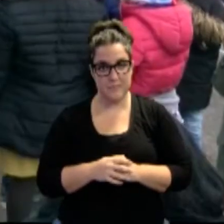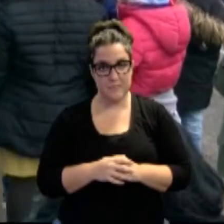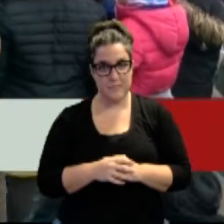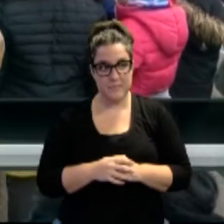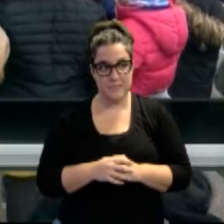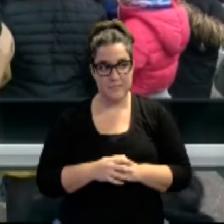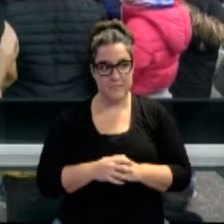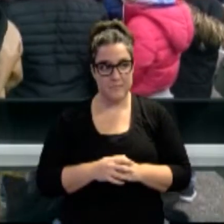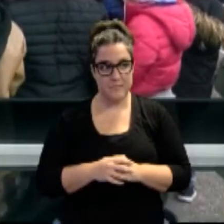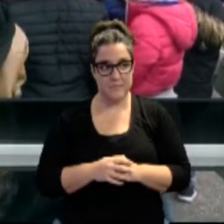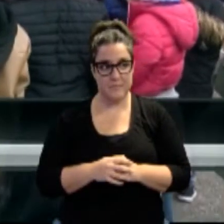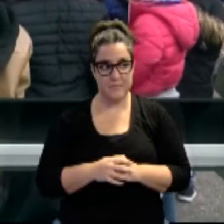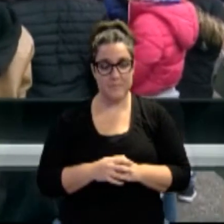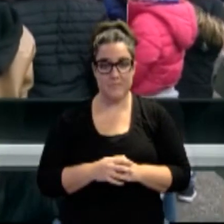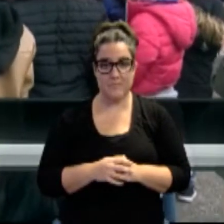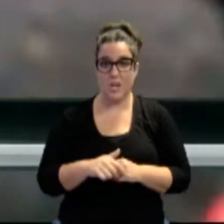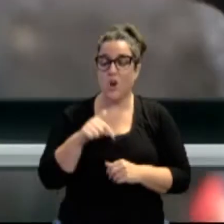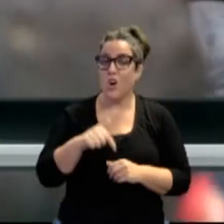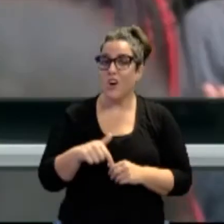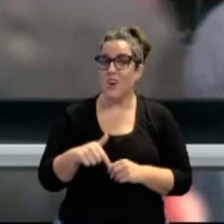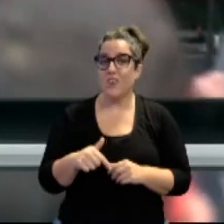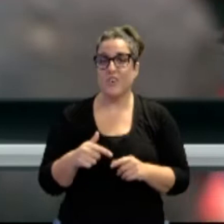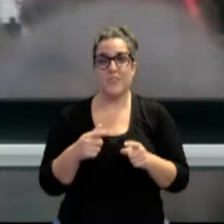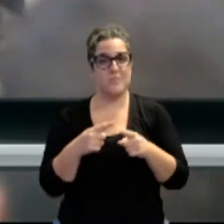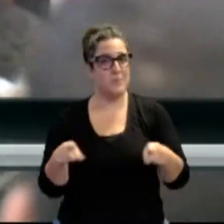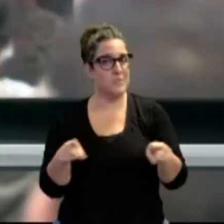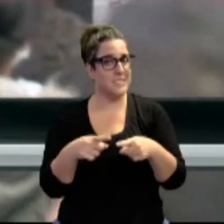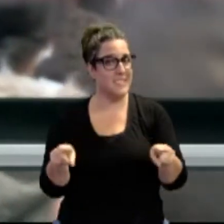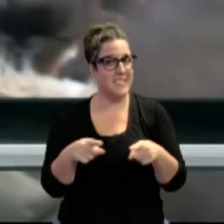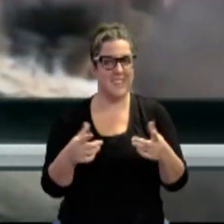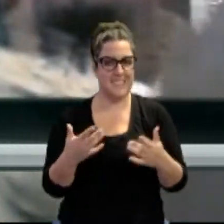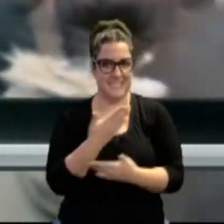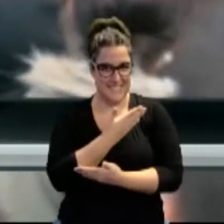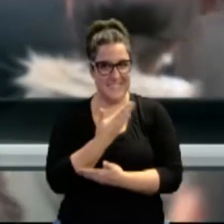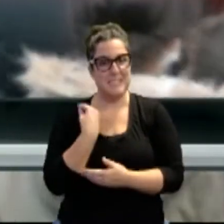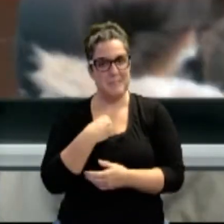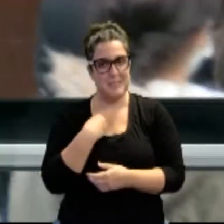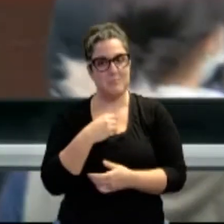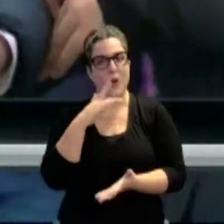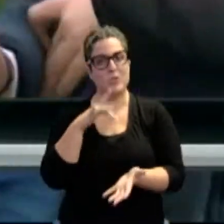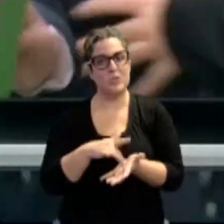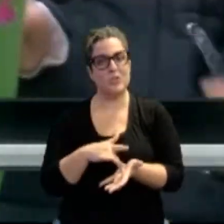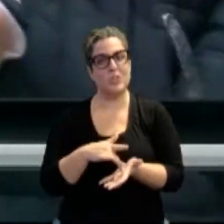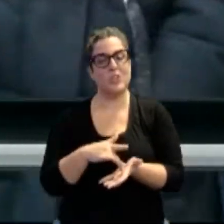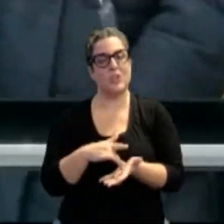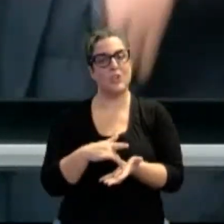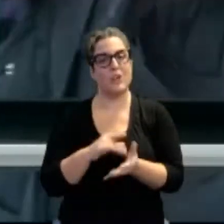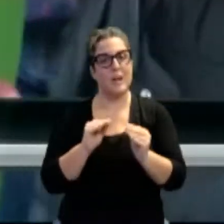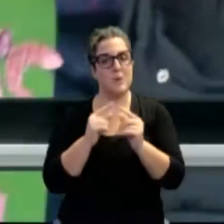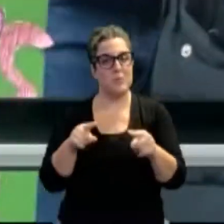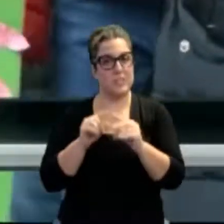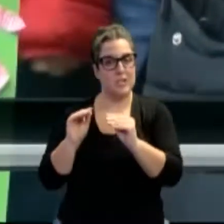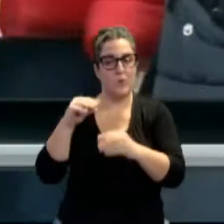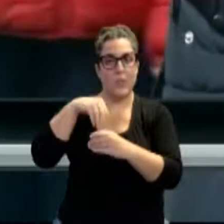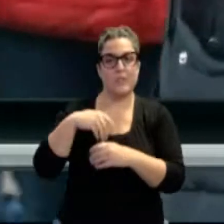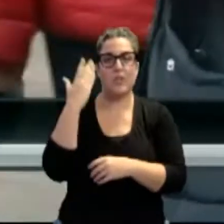Pero el día que y yo hoy muera. La música, ya lo escuchan, la pone Chuchín Ibáñez, que ha llevado sus rancheras hasta el patio del